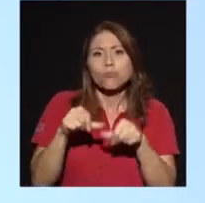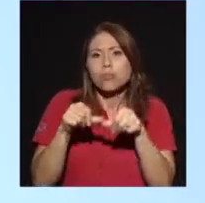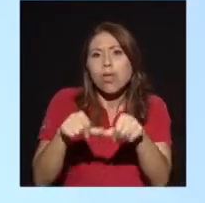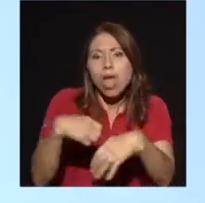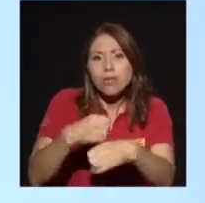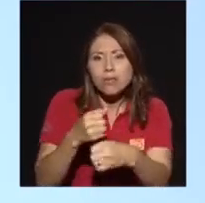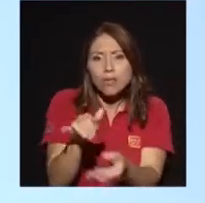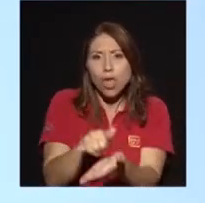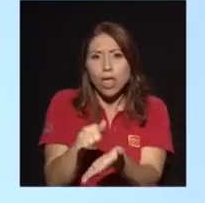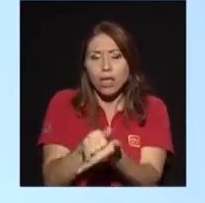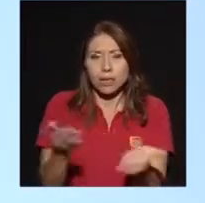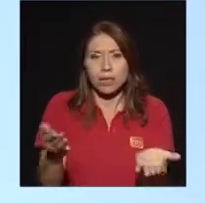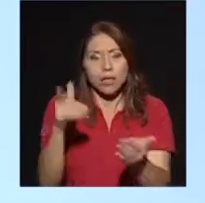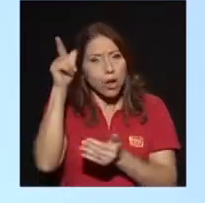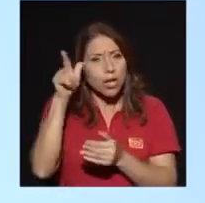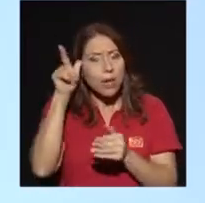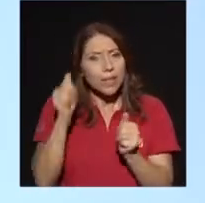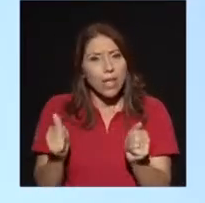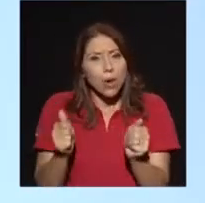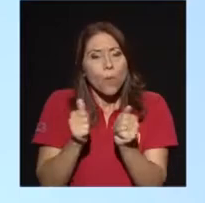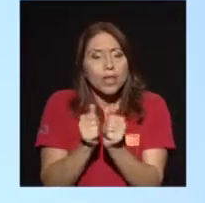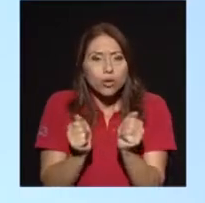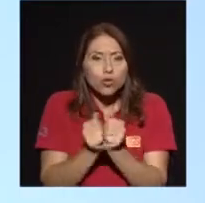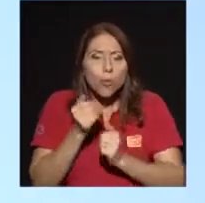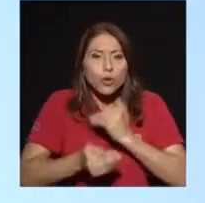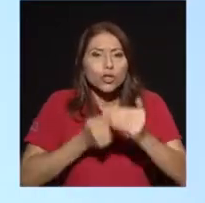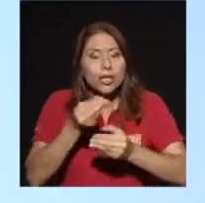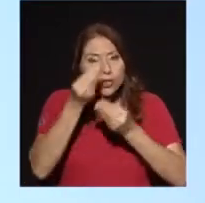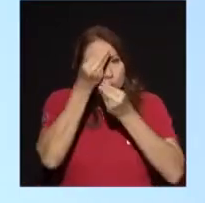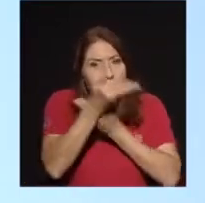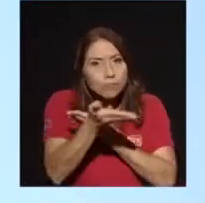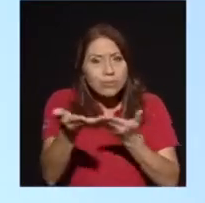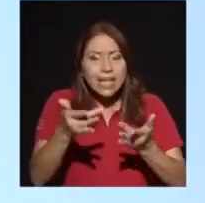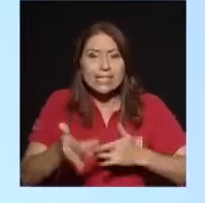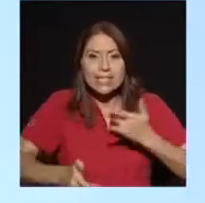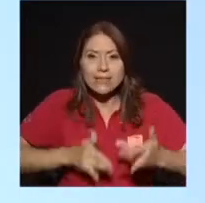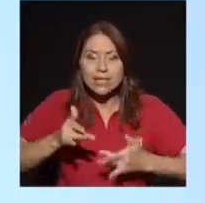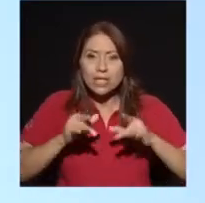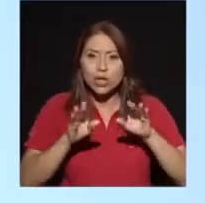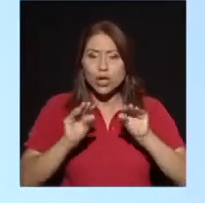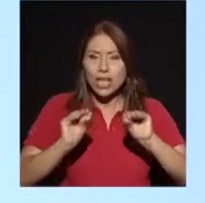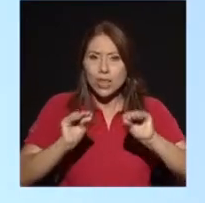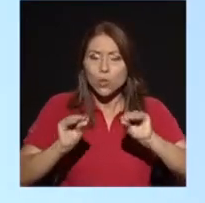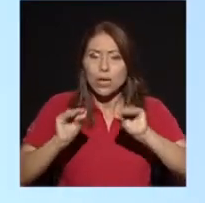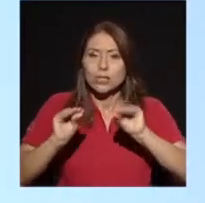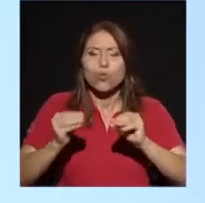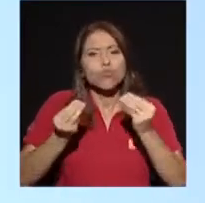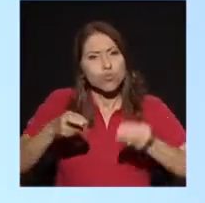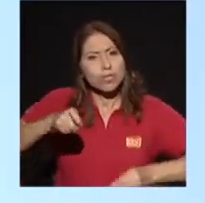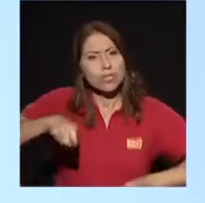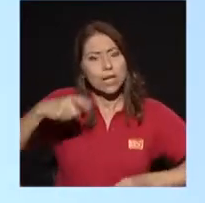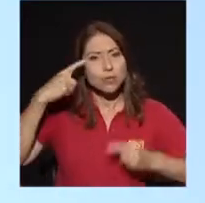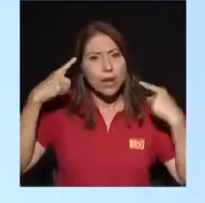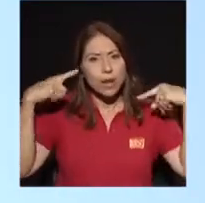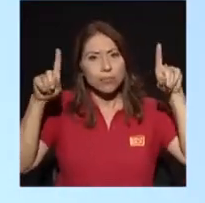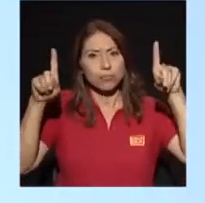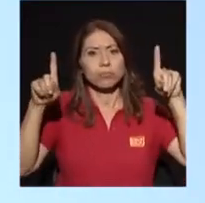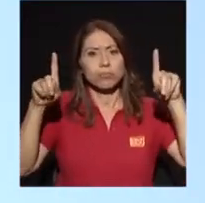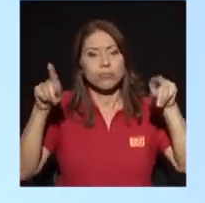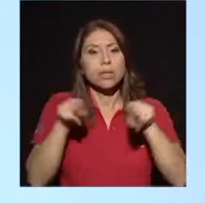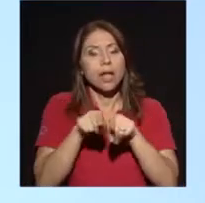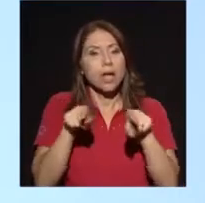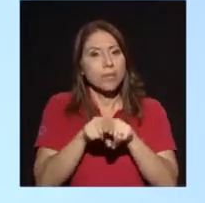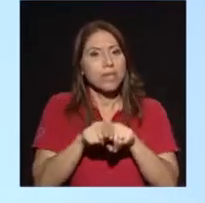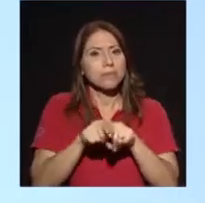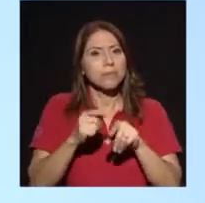además obviamente acompañado de procesos de sensibilización y de educación que son súper necesarios para poder lograrlo. En ese sentido, bueno, también